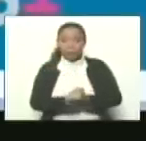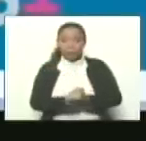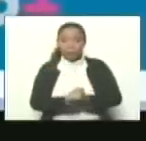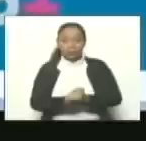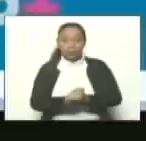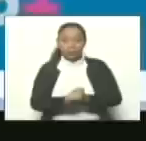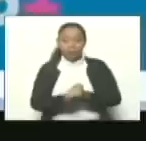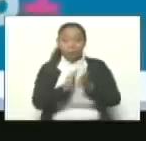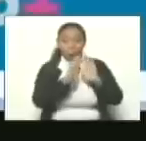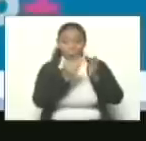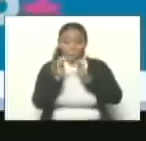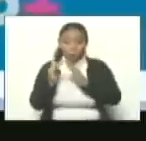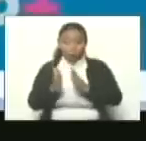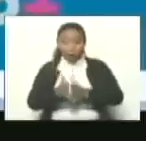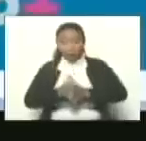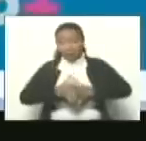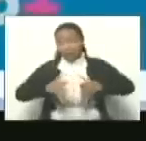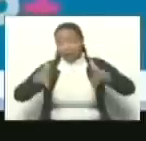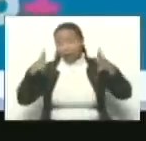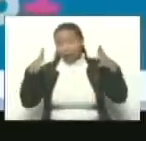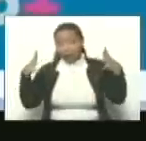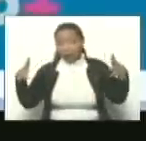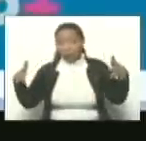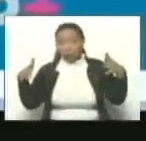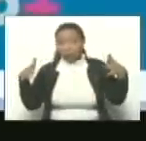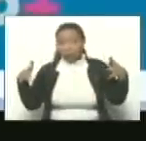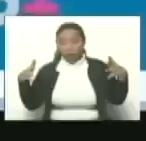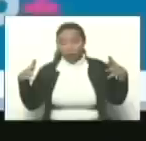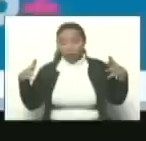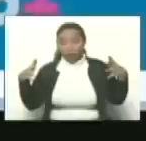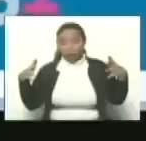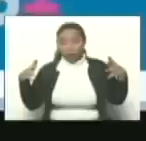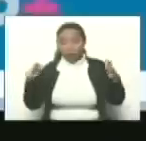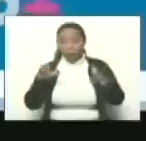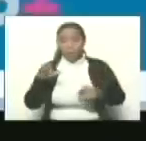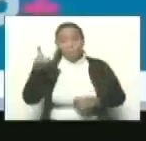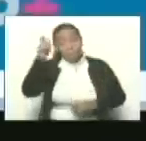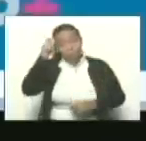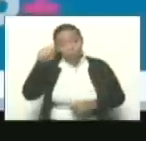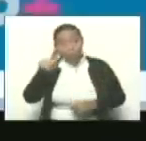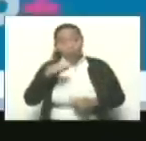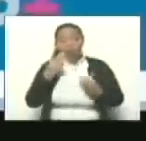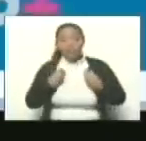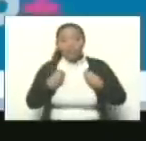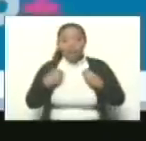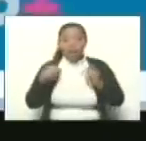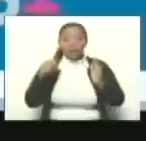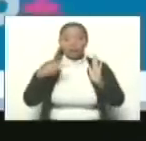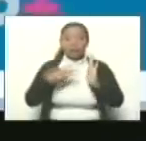Una comunidad grande de pueblos de Siria, de hombres y mujeres de Siria,